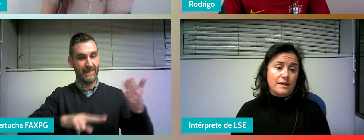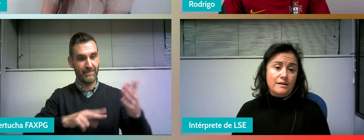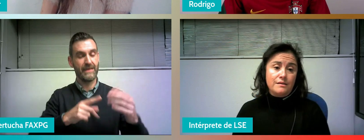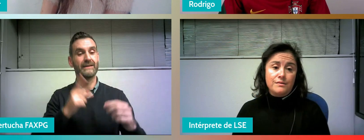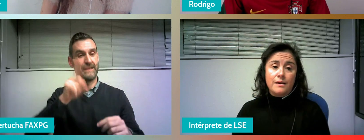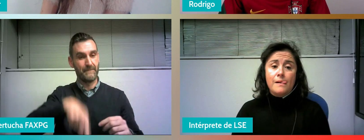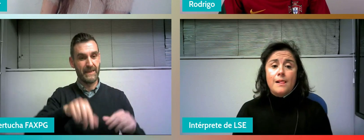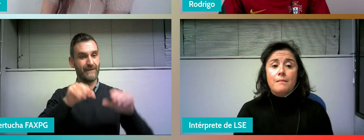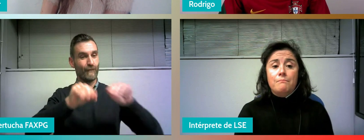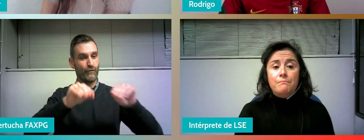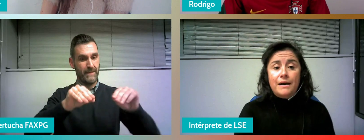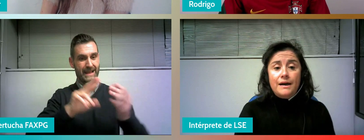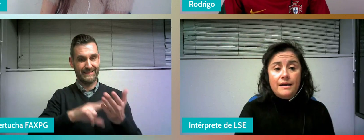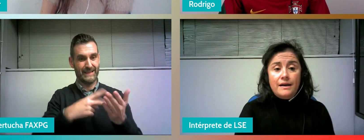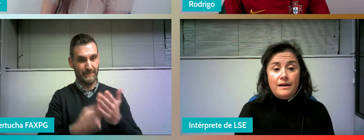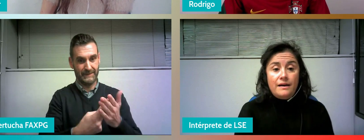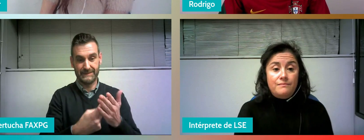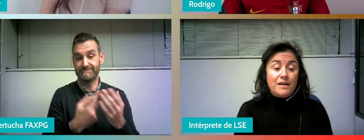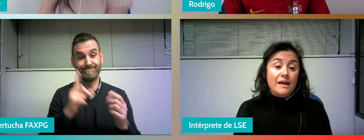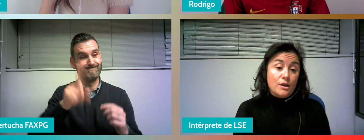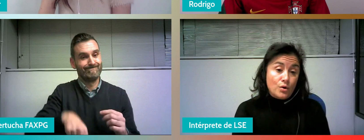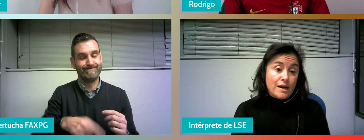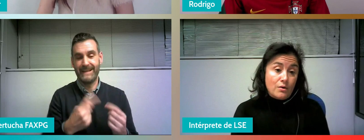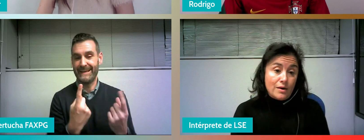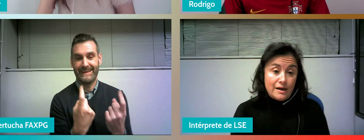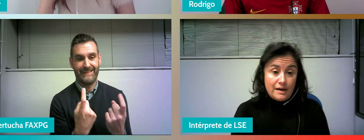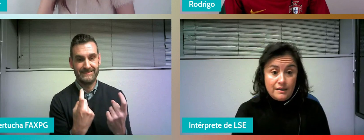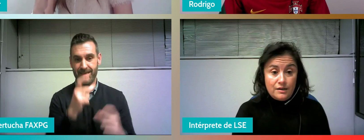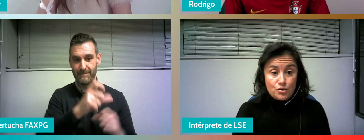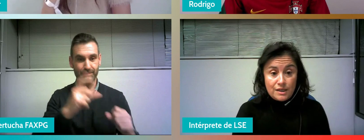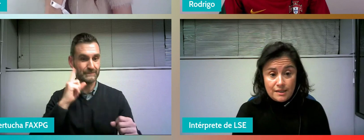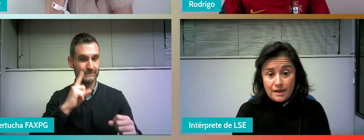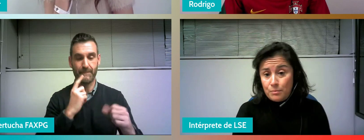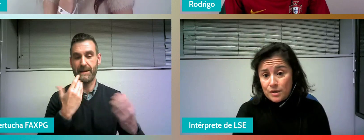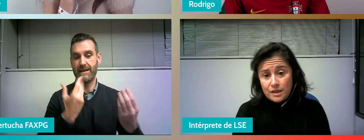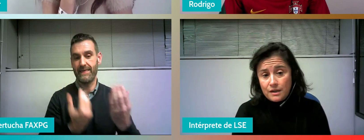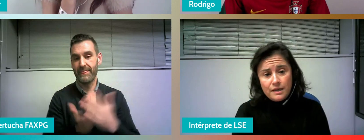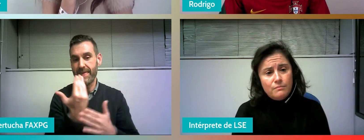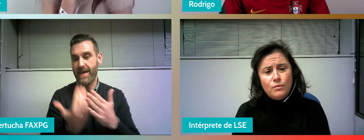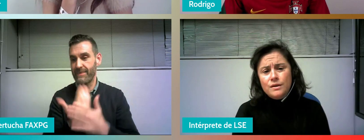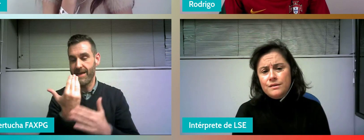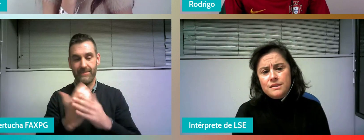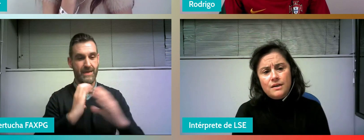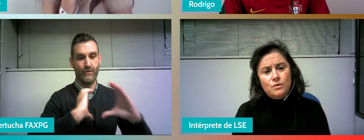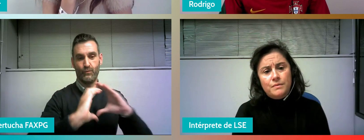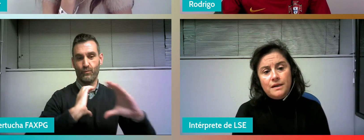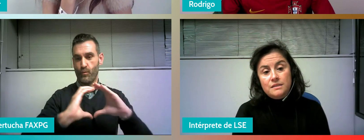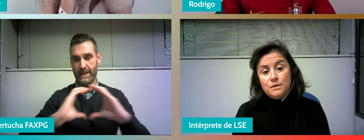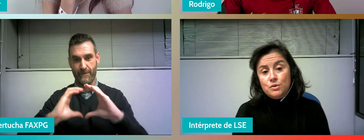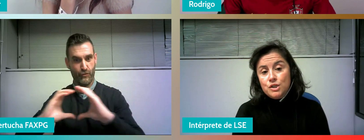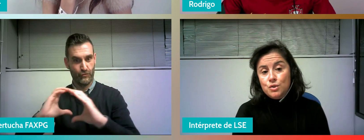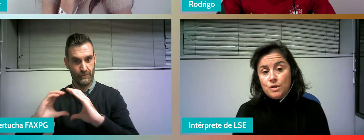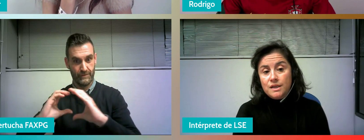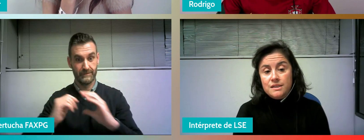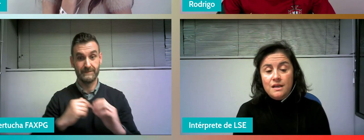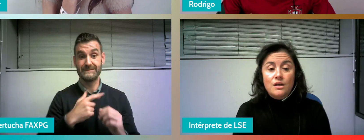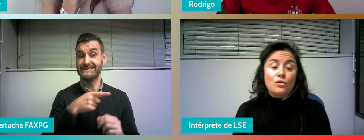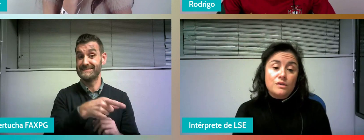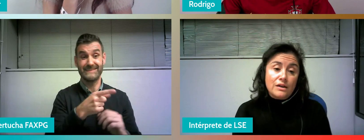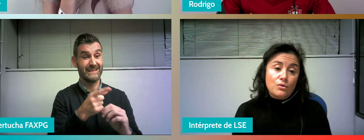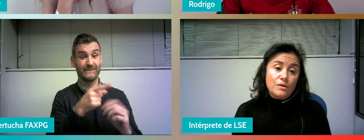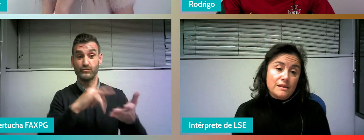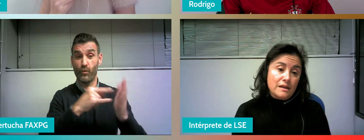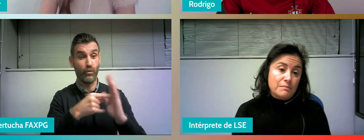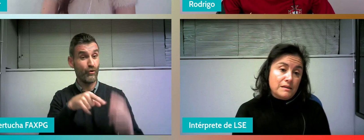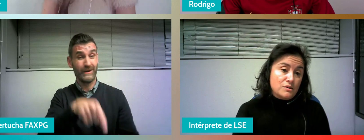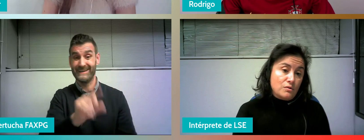Junta de Galicia, para traer o grado aquí a nuestra tierra, porque es muy necesario para las personas sordas